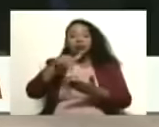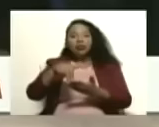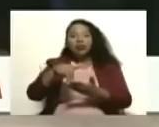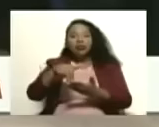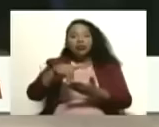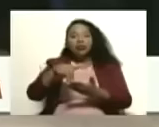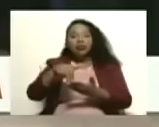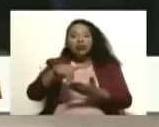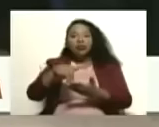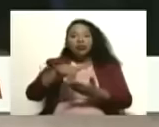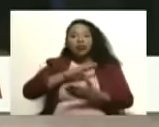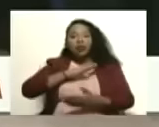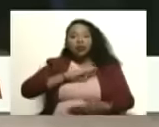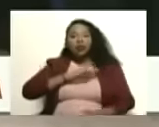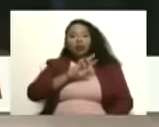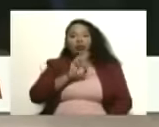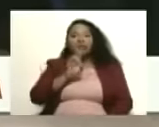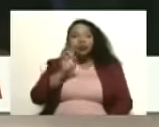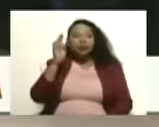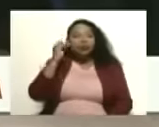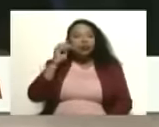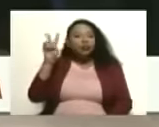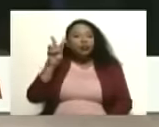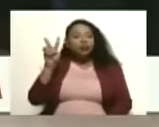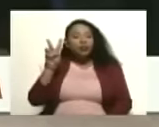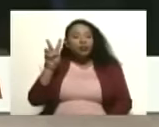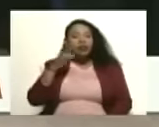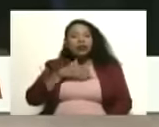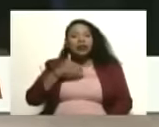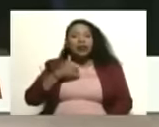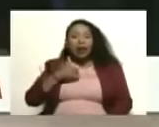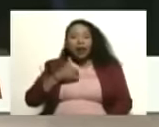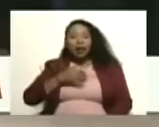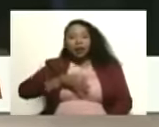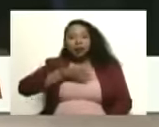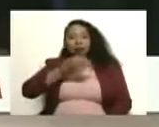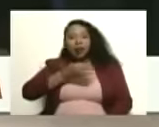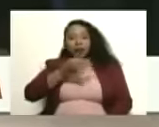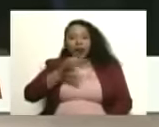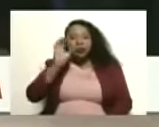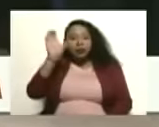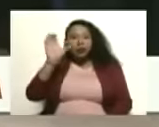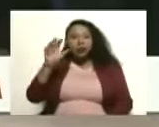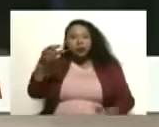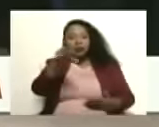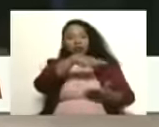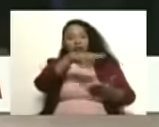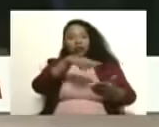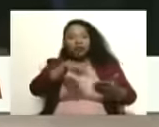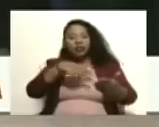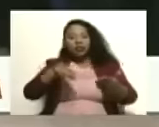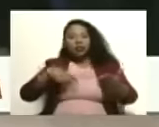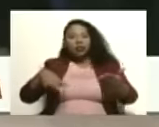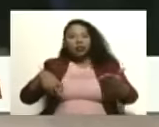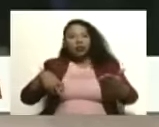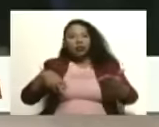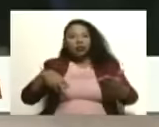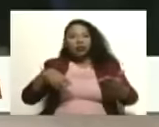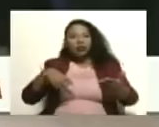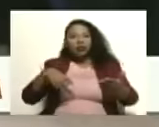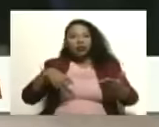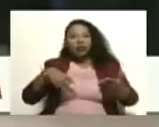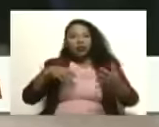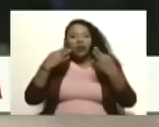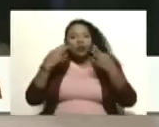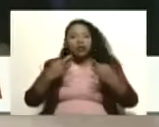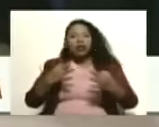República Bolivariana de Venezuela quiere dirigirse al país para leer un comunicado en referencia